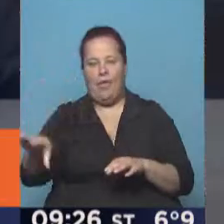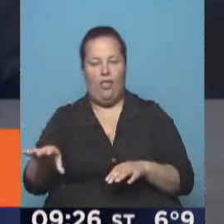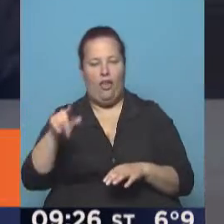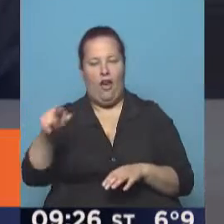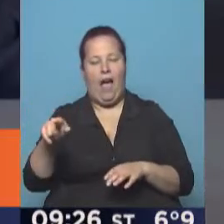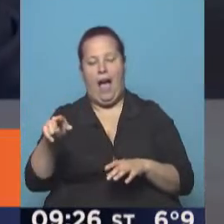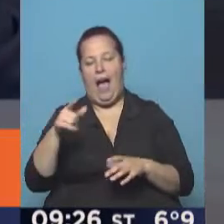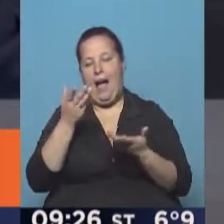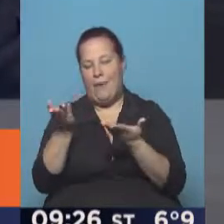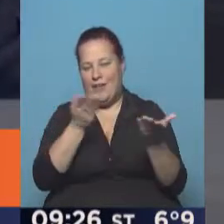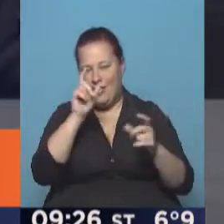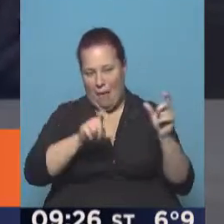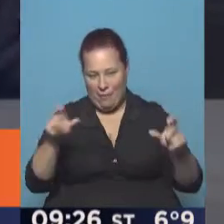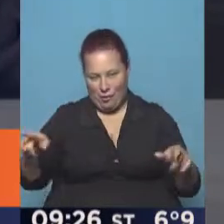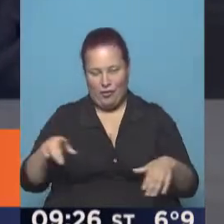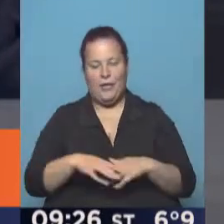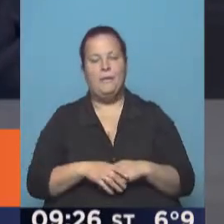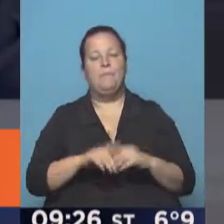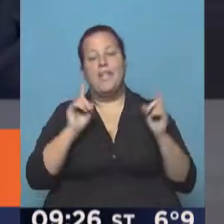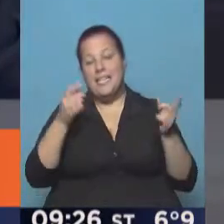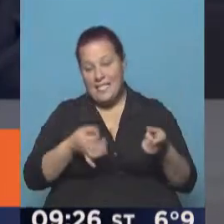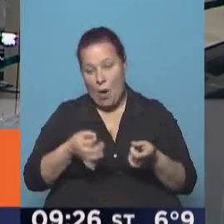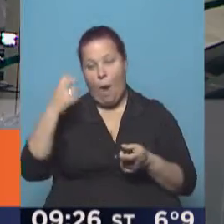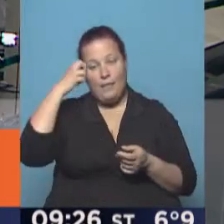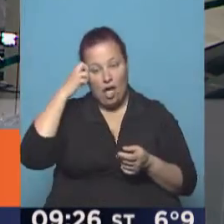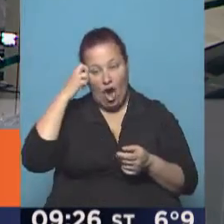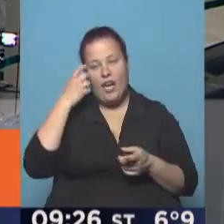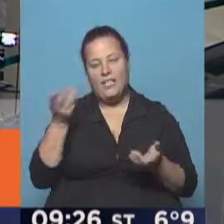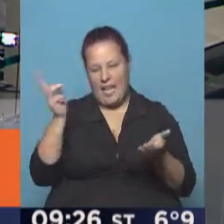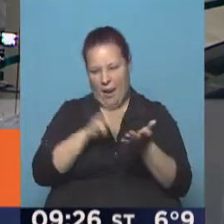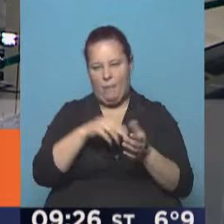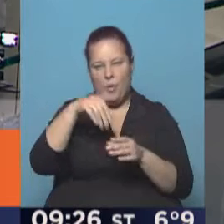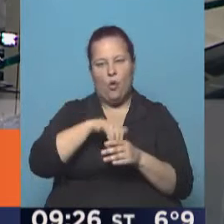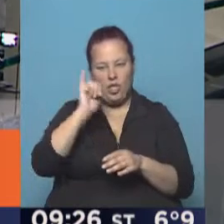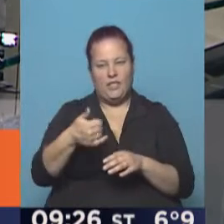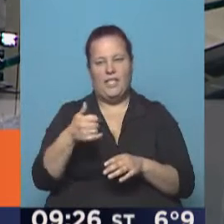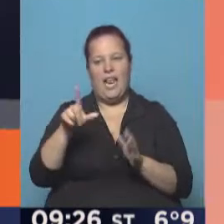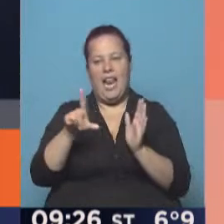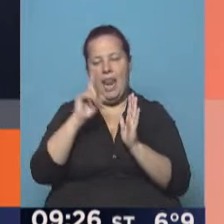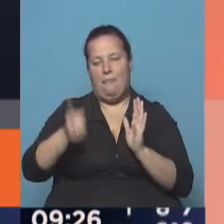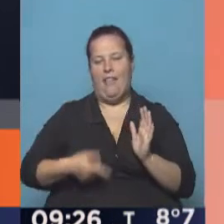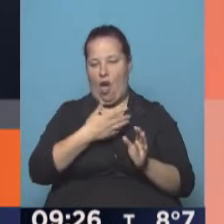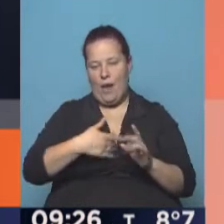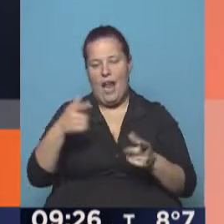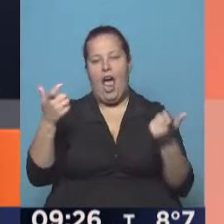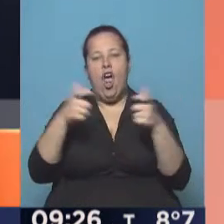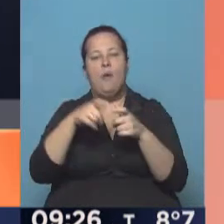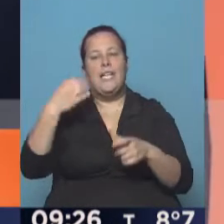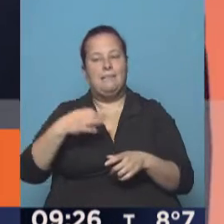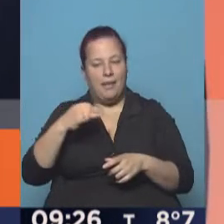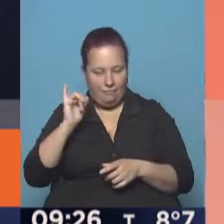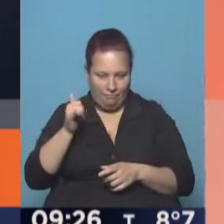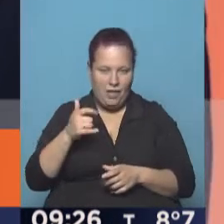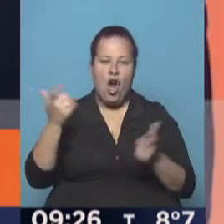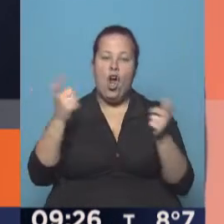en parte a los beneficiarios, ¿no es cierto? Y que seguramente el Congreso ratificará el DNU, ¿no? Porque hay una comisión especial Por